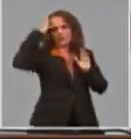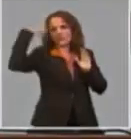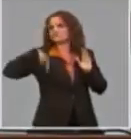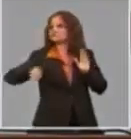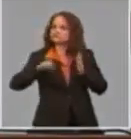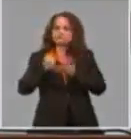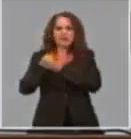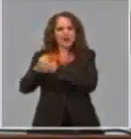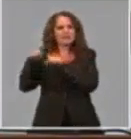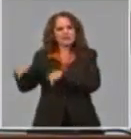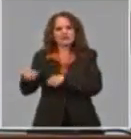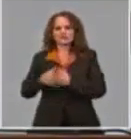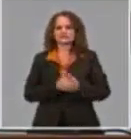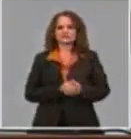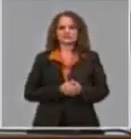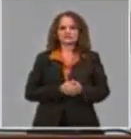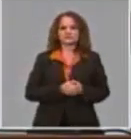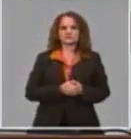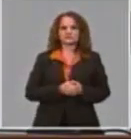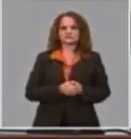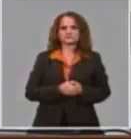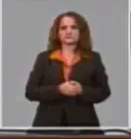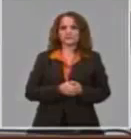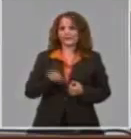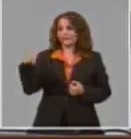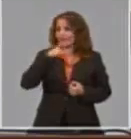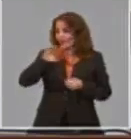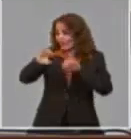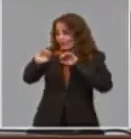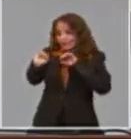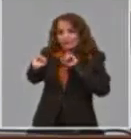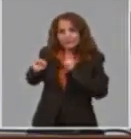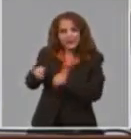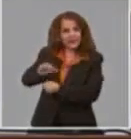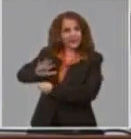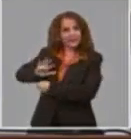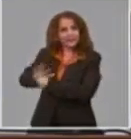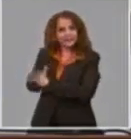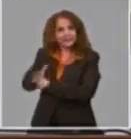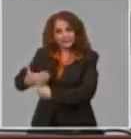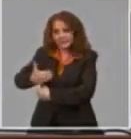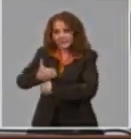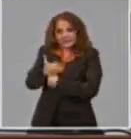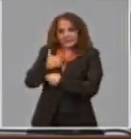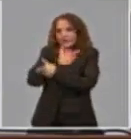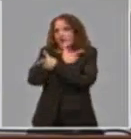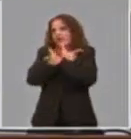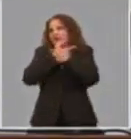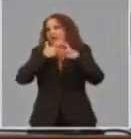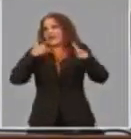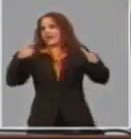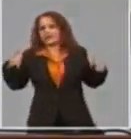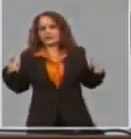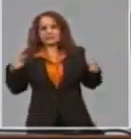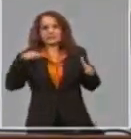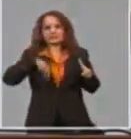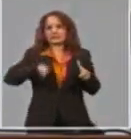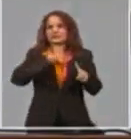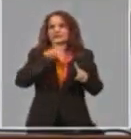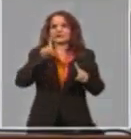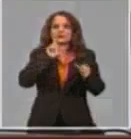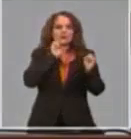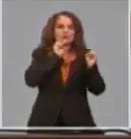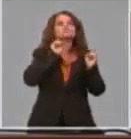y lo haremos sin exageraciones y sin desproporciones, de una manera articulada, bien pensada,